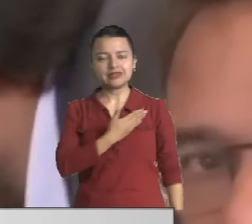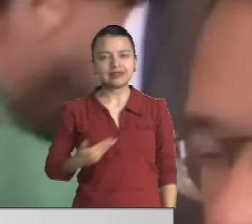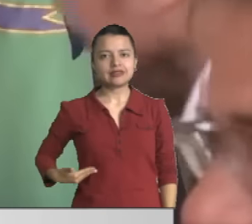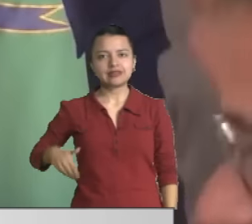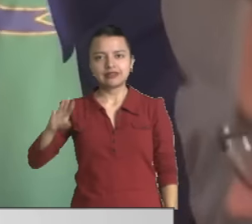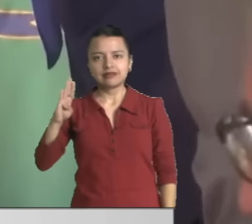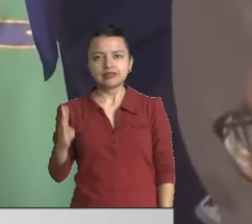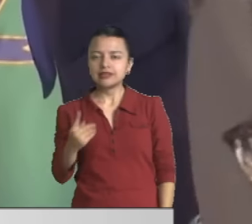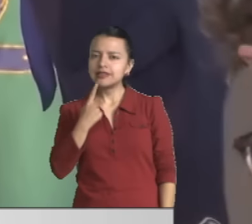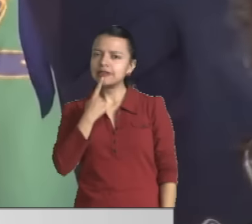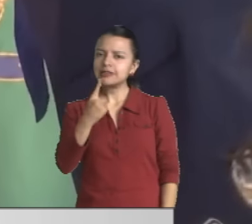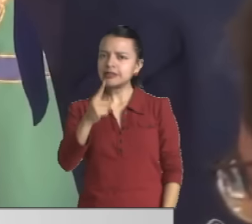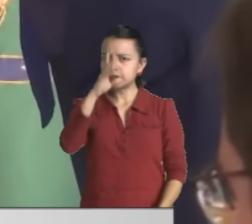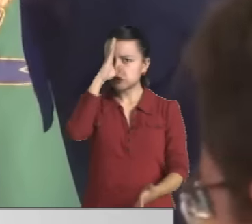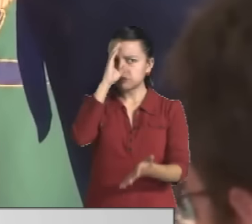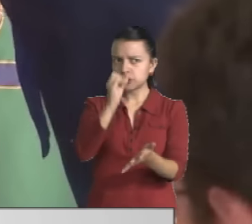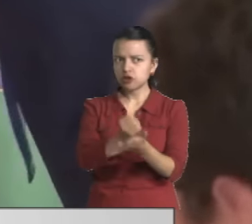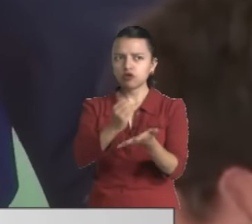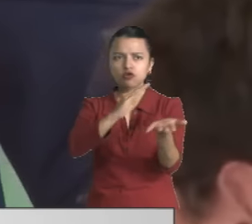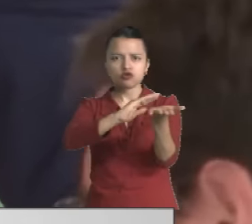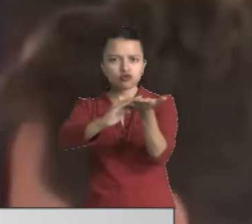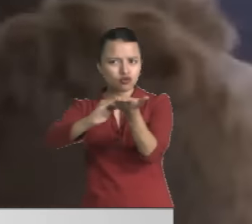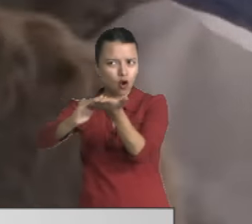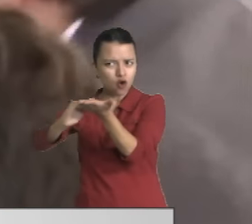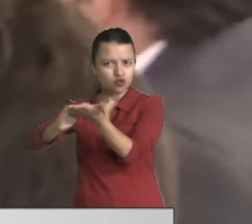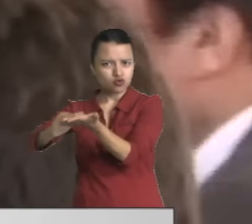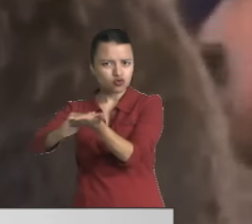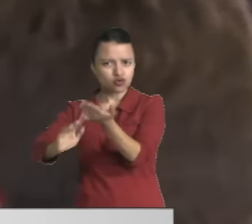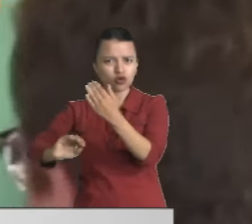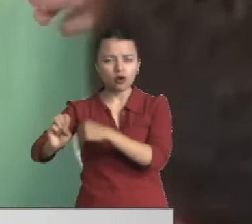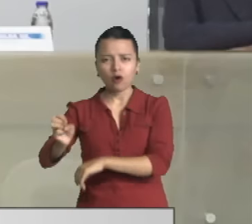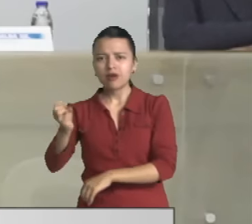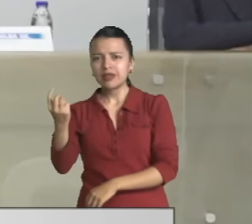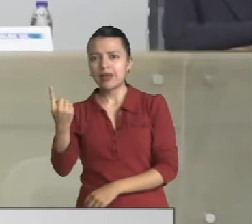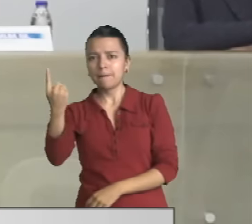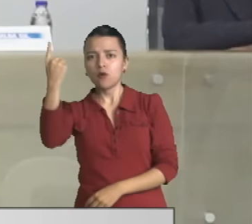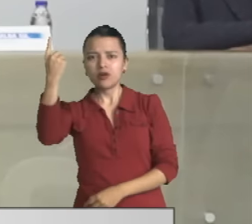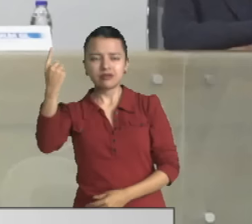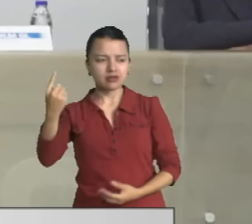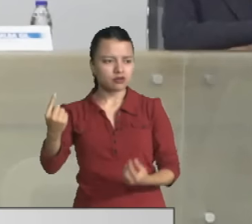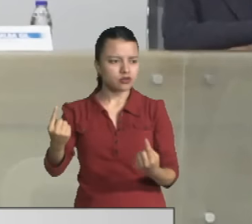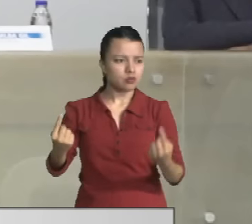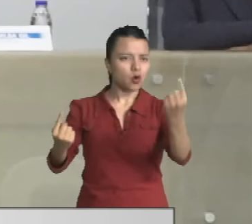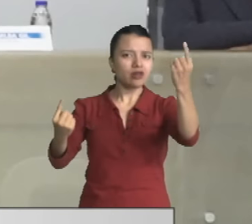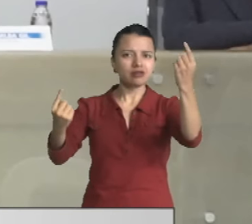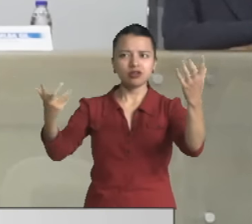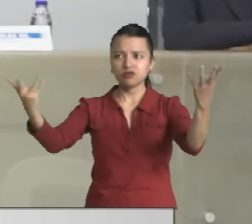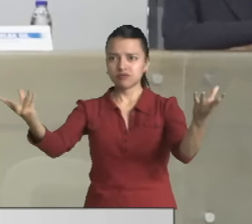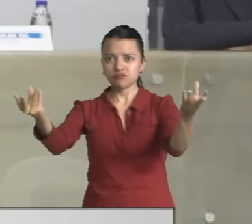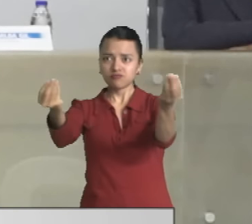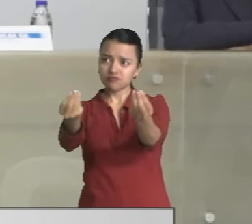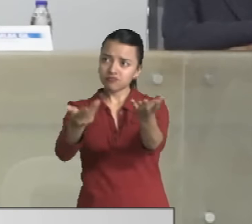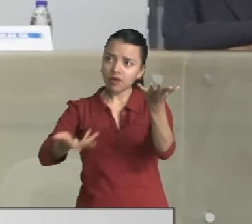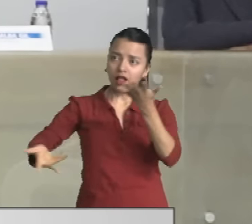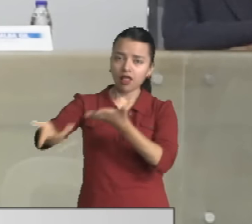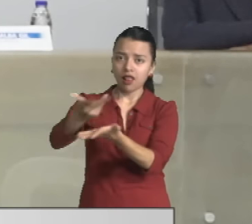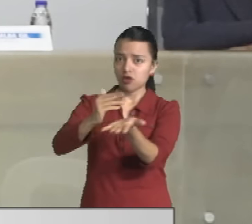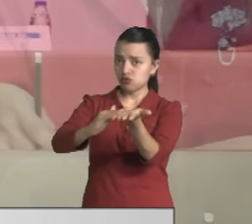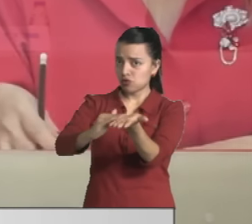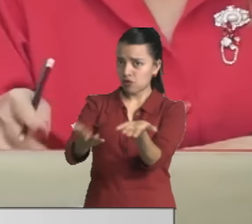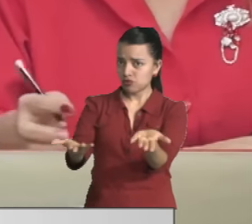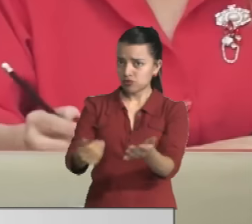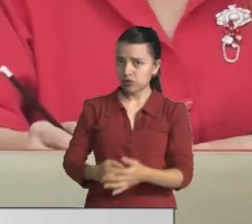busca la manera de solucionar la crisis postelectoral que enfrenta Venezuela, reiteró la necesidad de que las autoridades